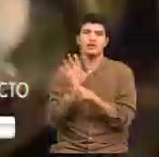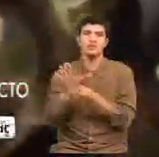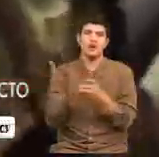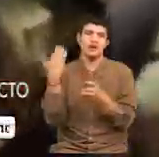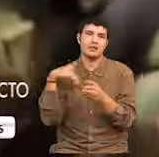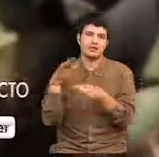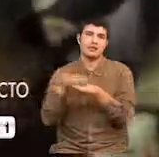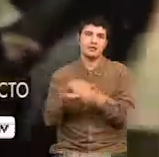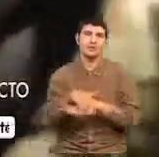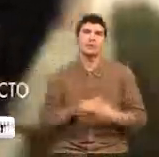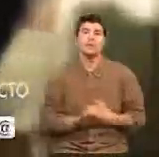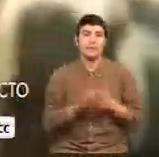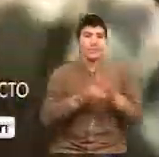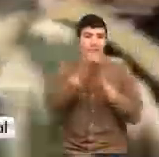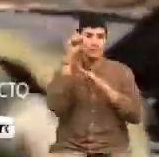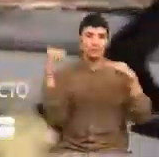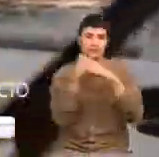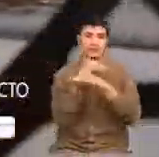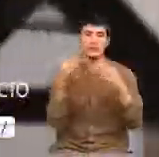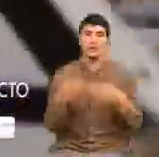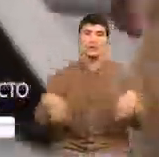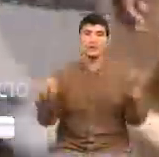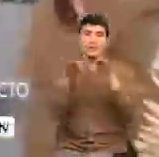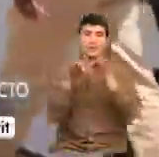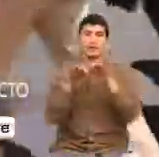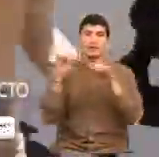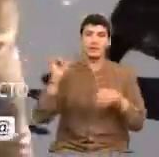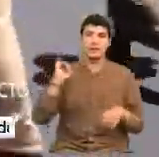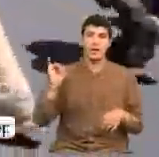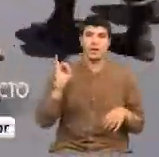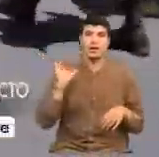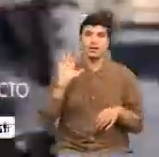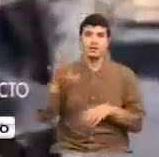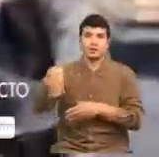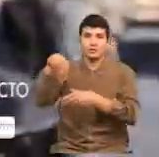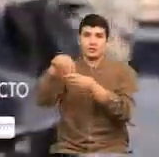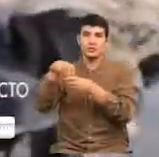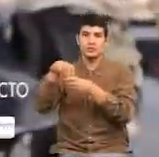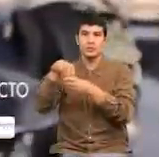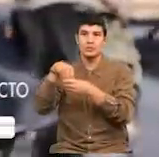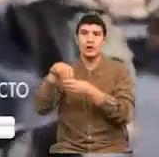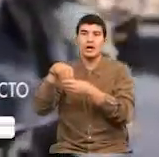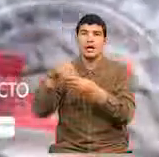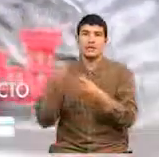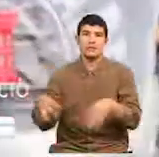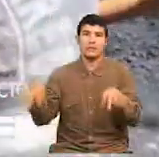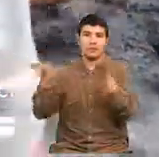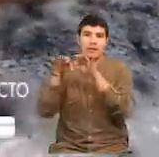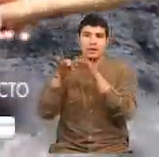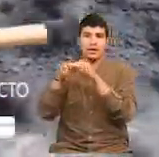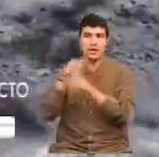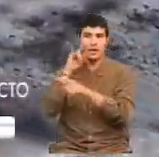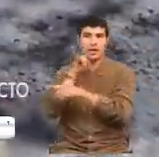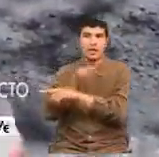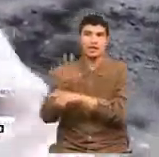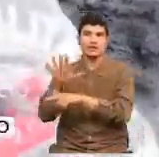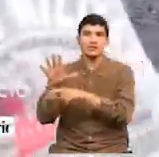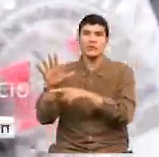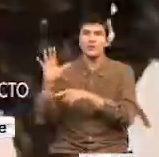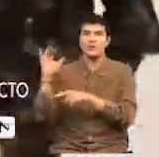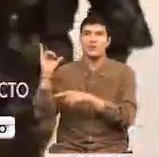estragos. El desarrollo vial es pieza clave y el Ejército Nacional en esta parte del país tendrá un capítulo especial con la intervención del Batallón de